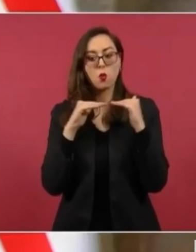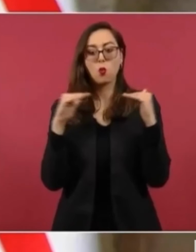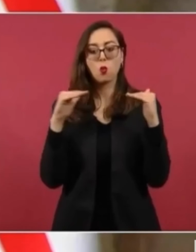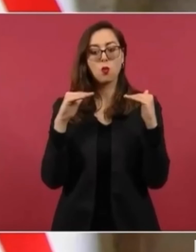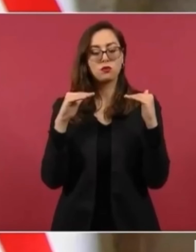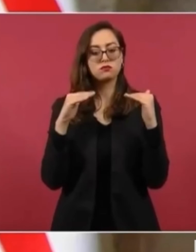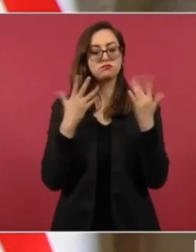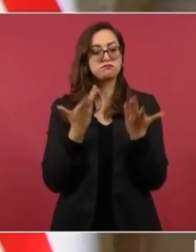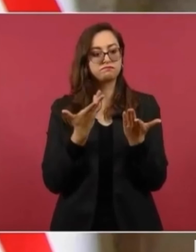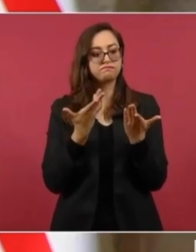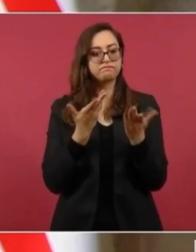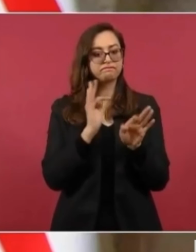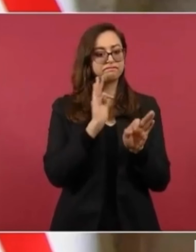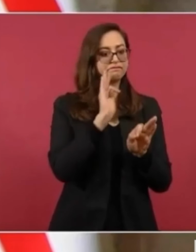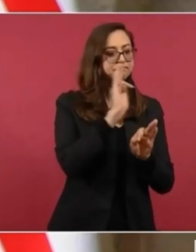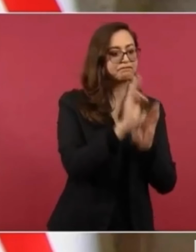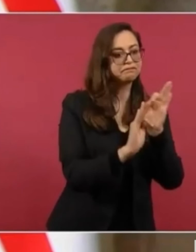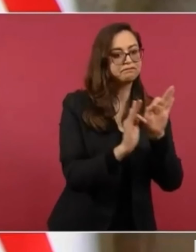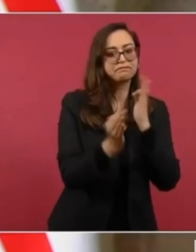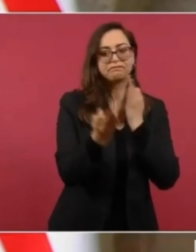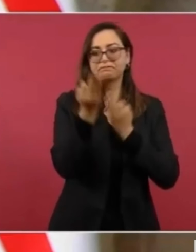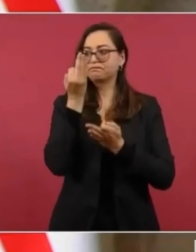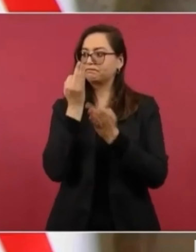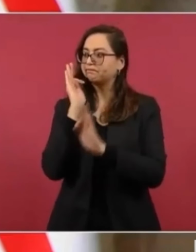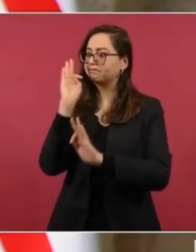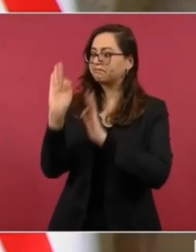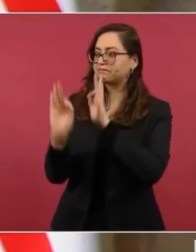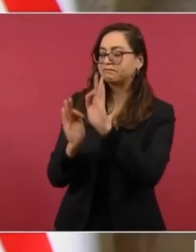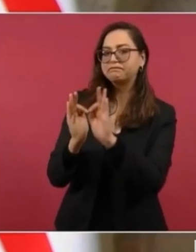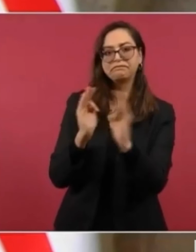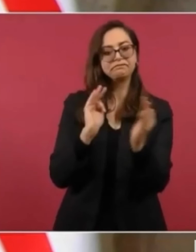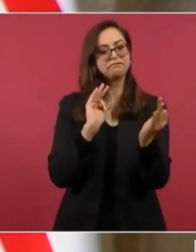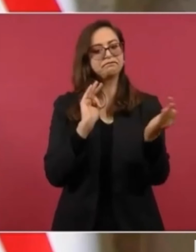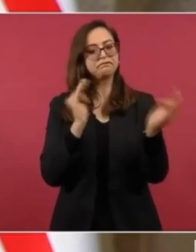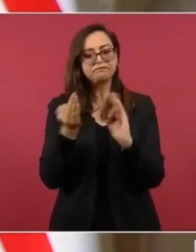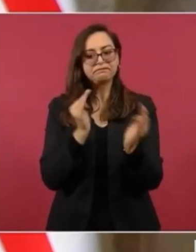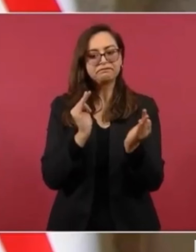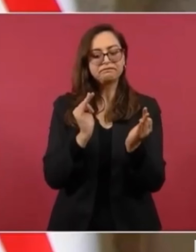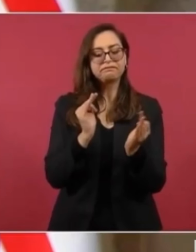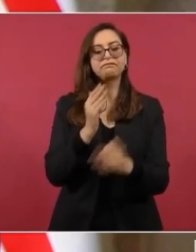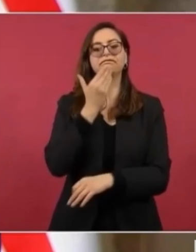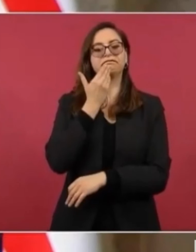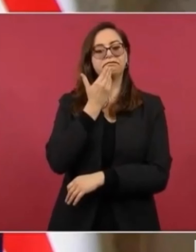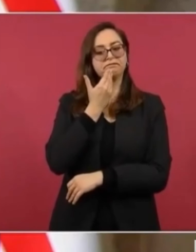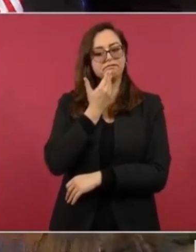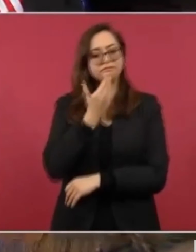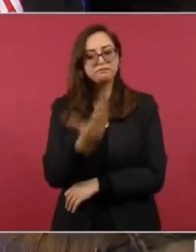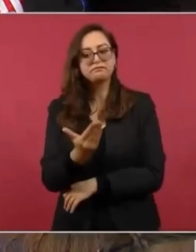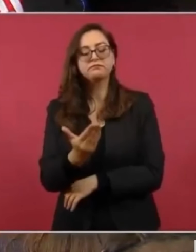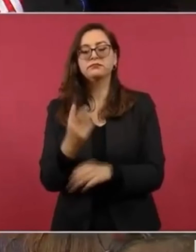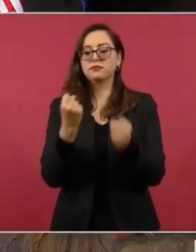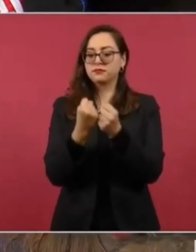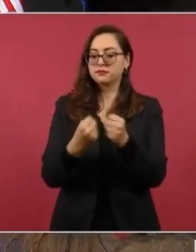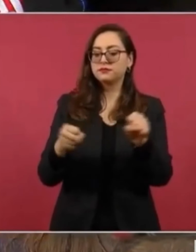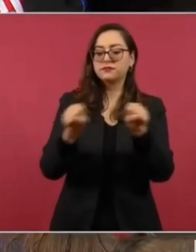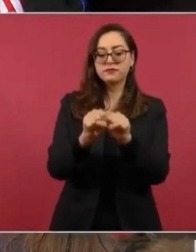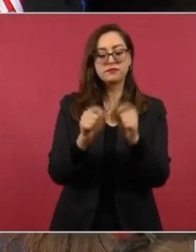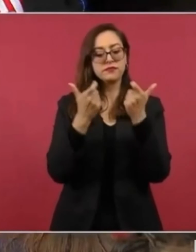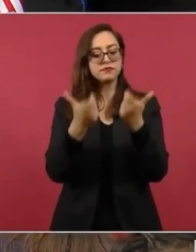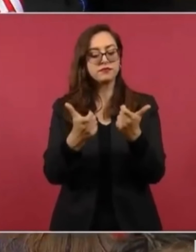nos tratemos como buenos vecinos, aliados económicos y